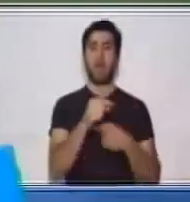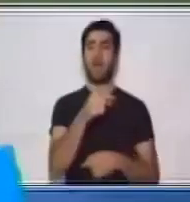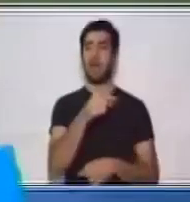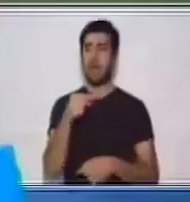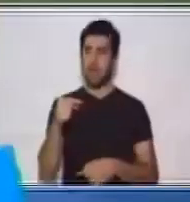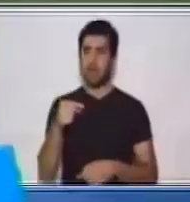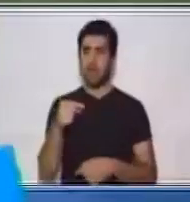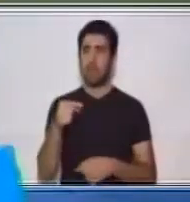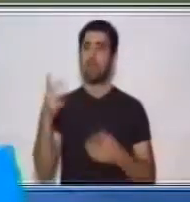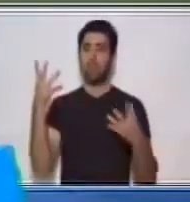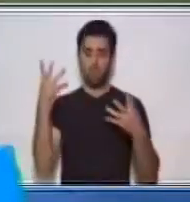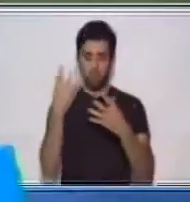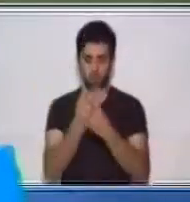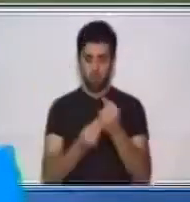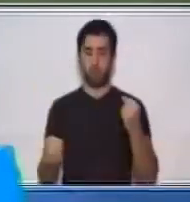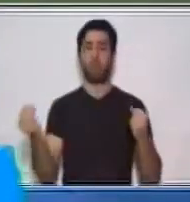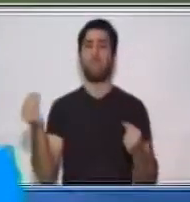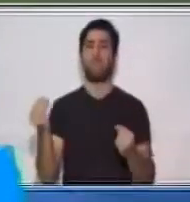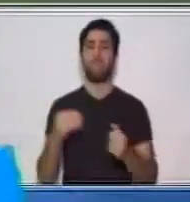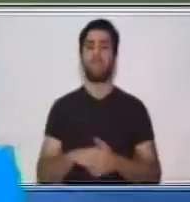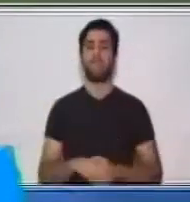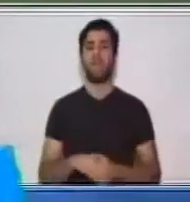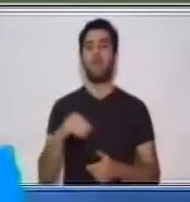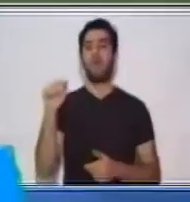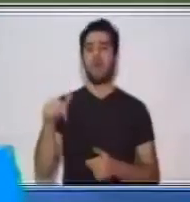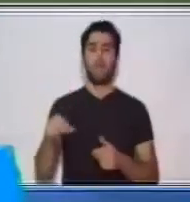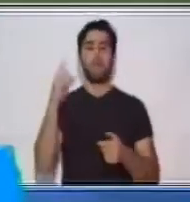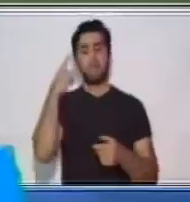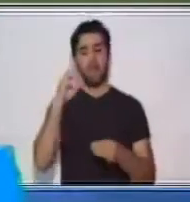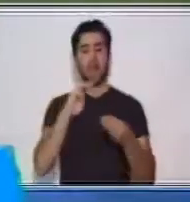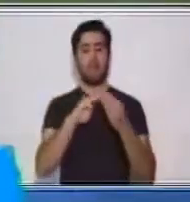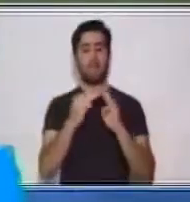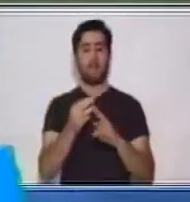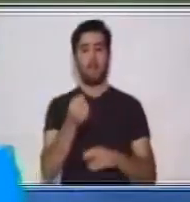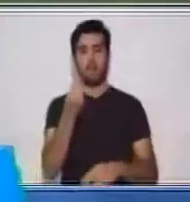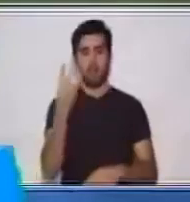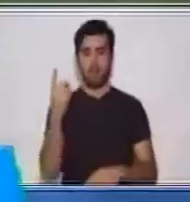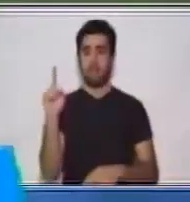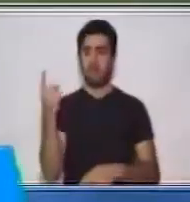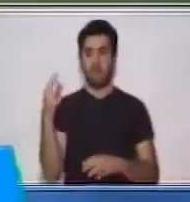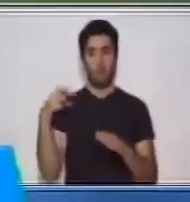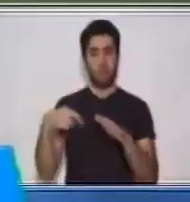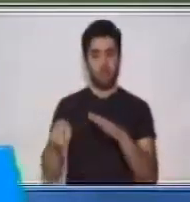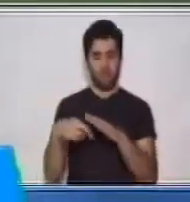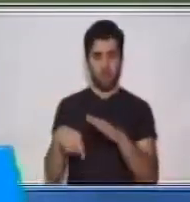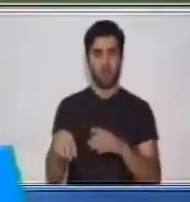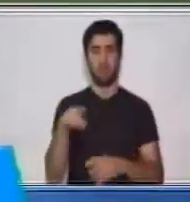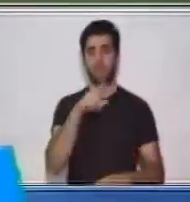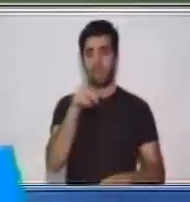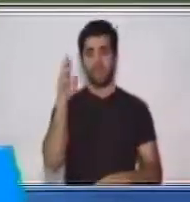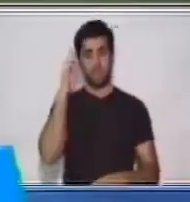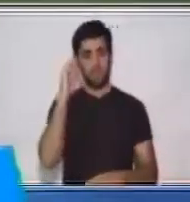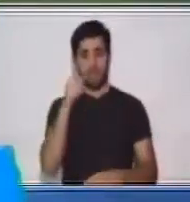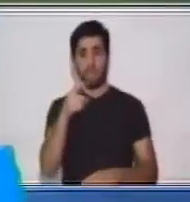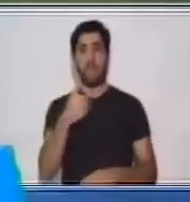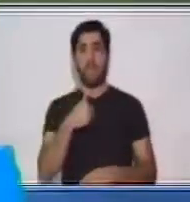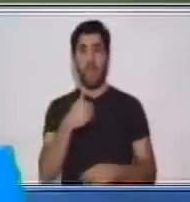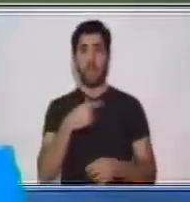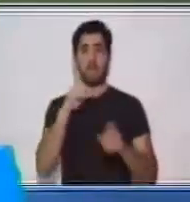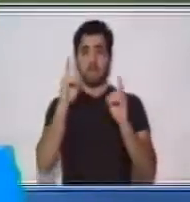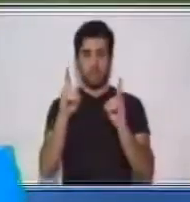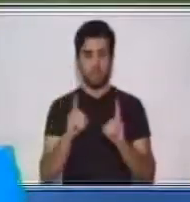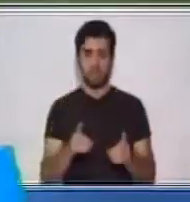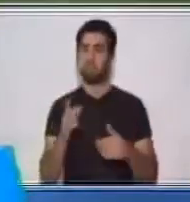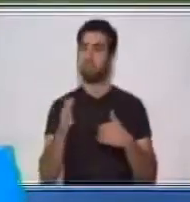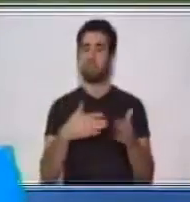restas combinadas del área de matemática de primero primaria. Si en casa hay alguna persona con discapacidad,